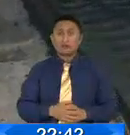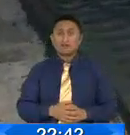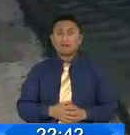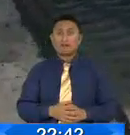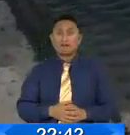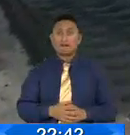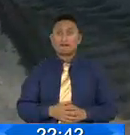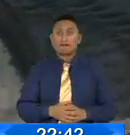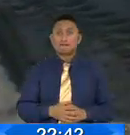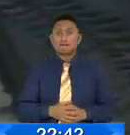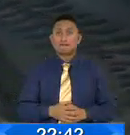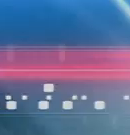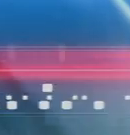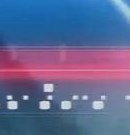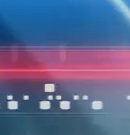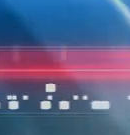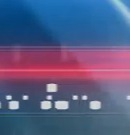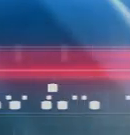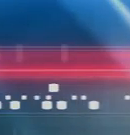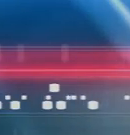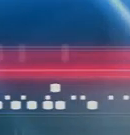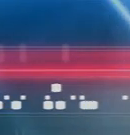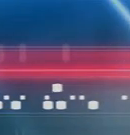Informó Priscila Cadena.